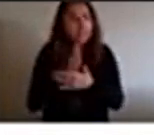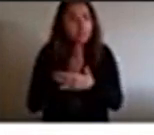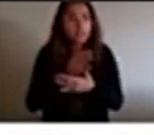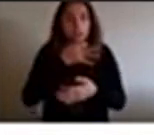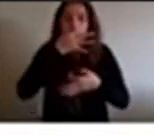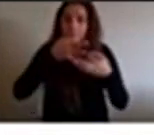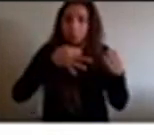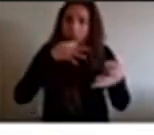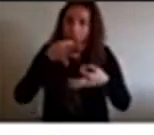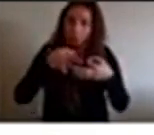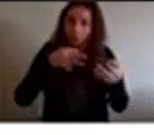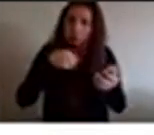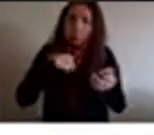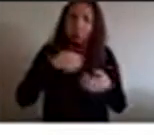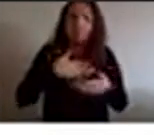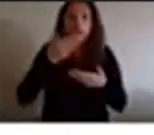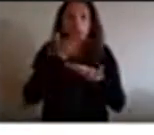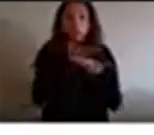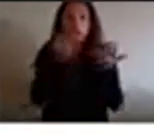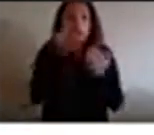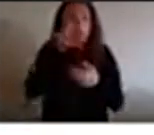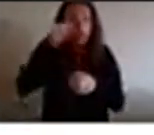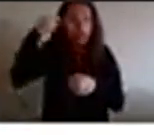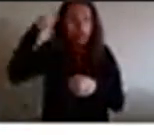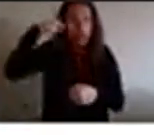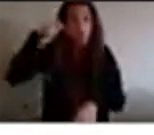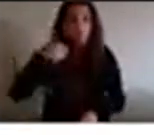de la presentación.